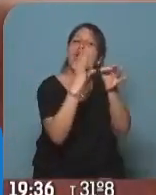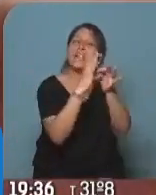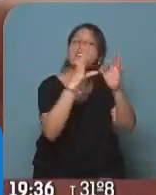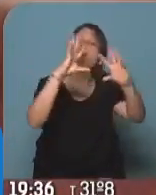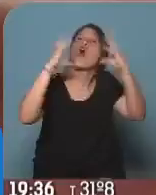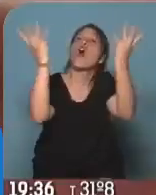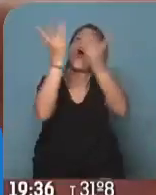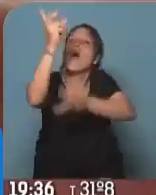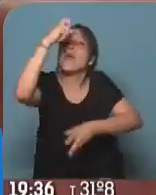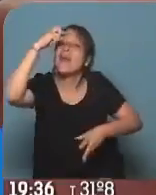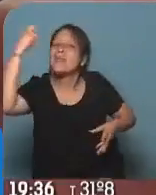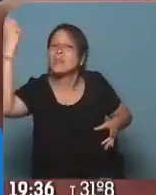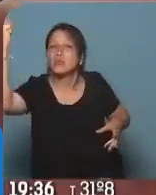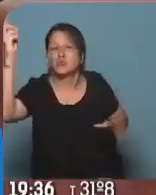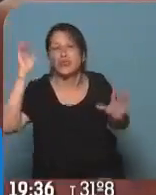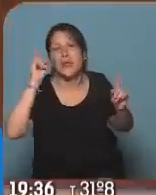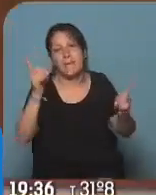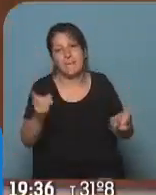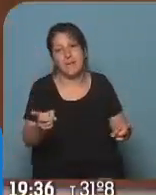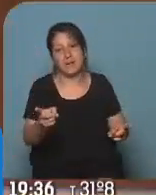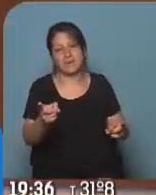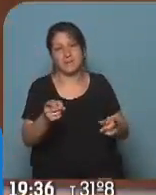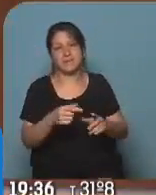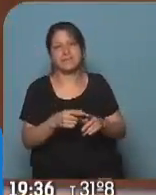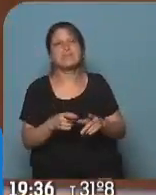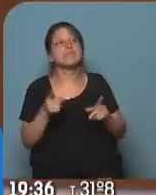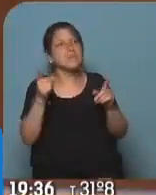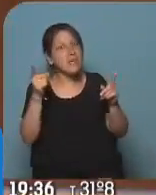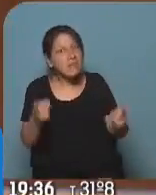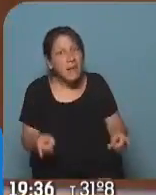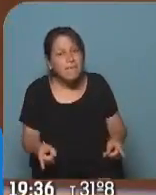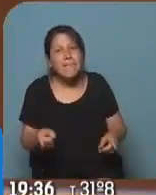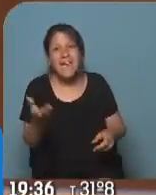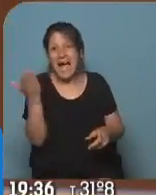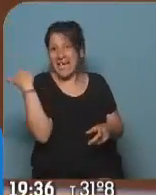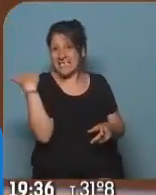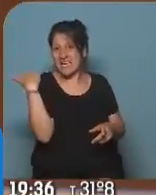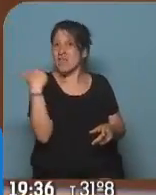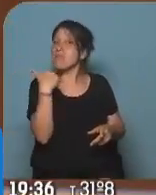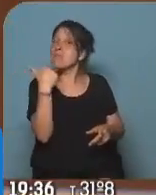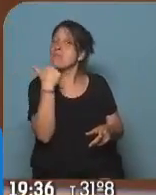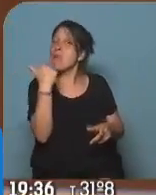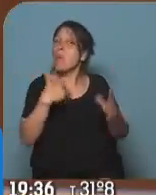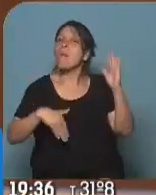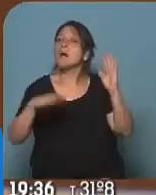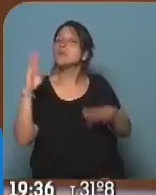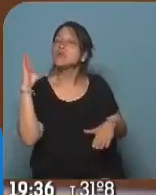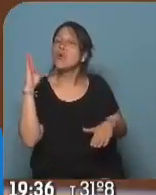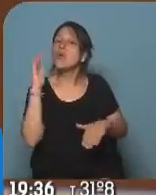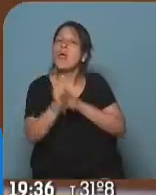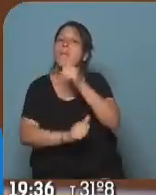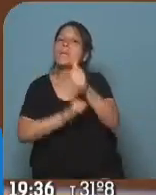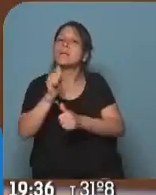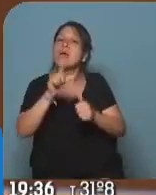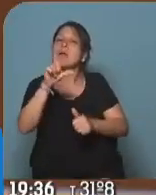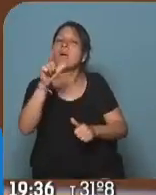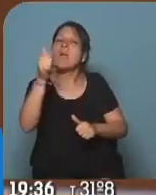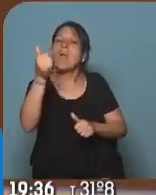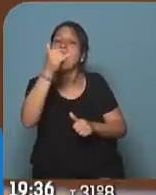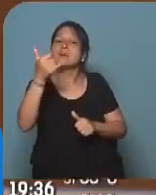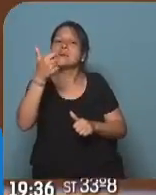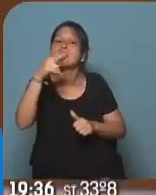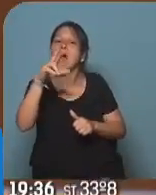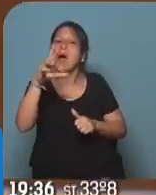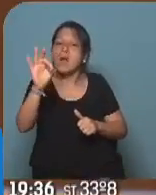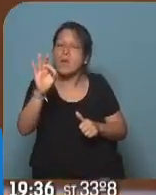internacionales del anterior gobierno. Claro, justamente lo de Martín Báez, que queda detenido ayer, el hijo mayor de Lázaro Báez, es porque hace un movimiento, pese a estar inhibido